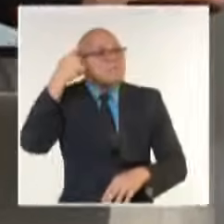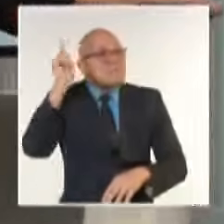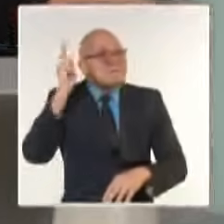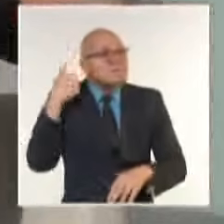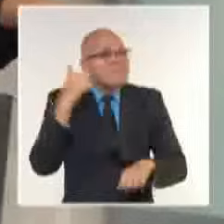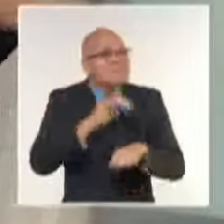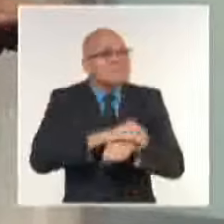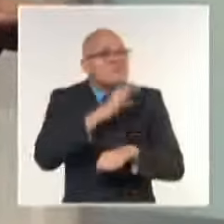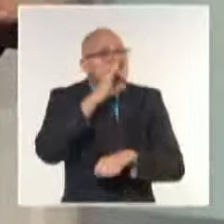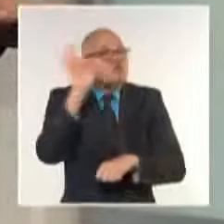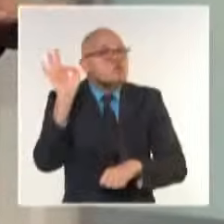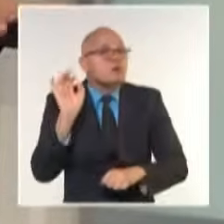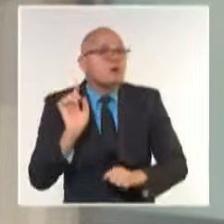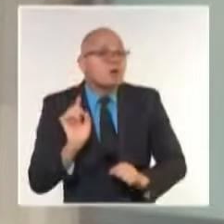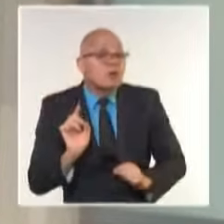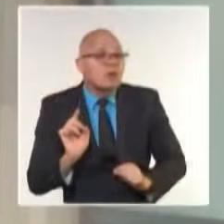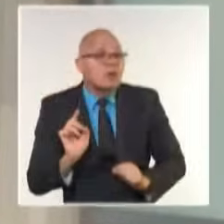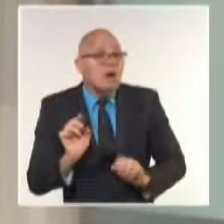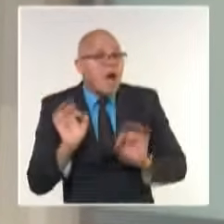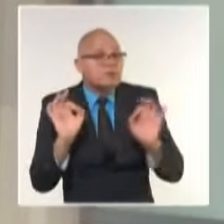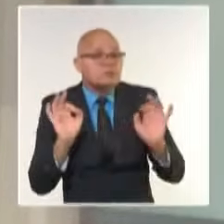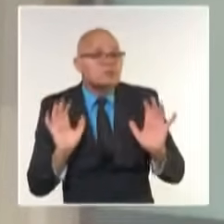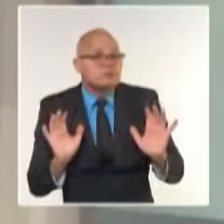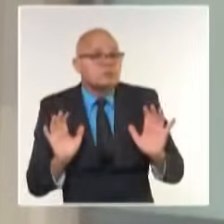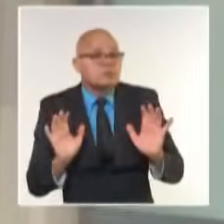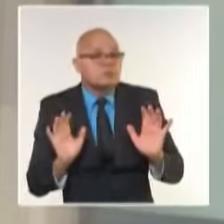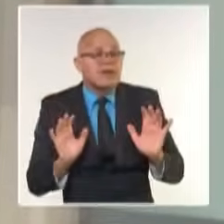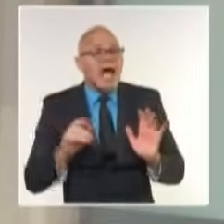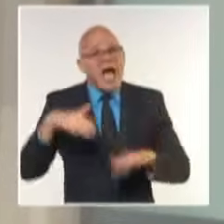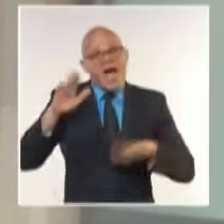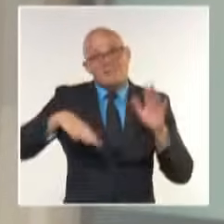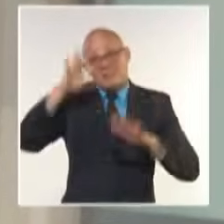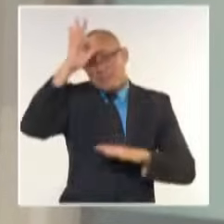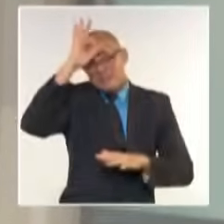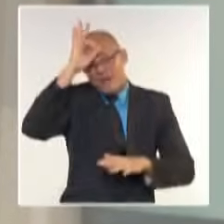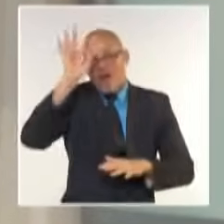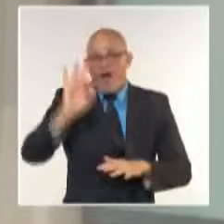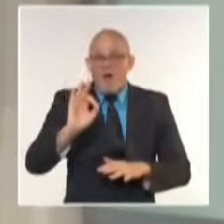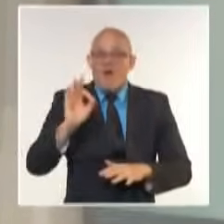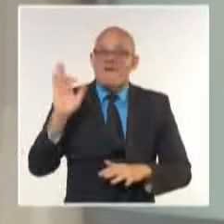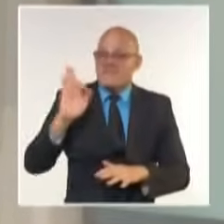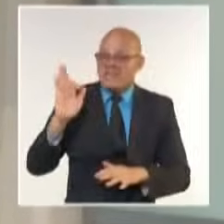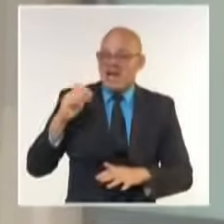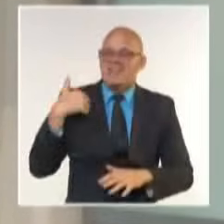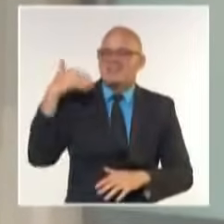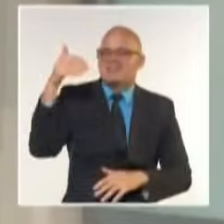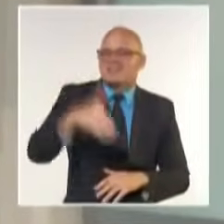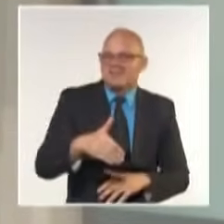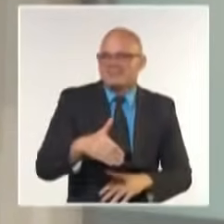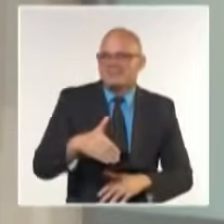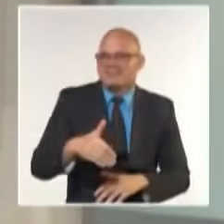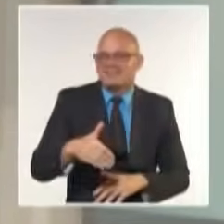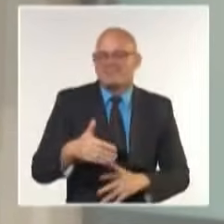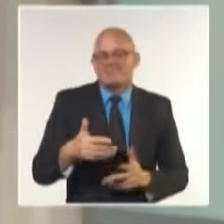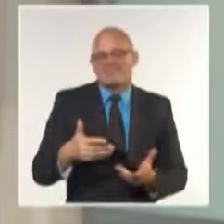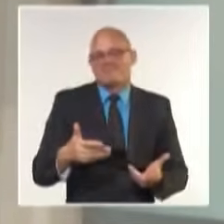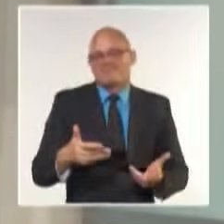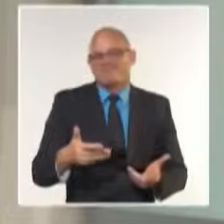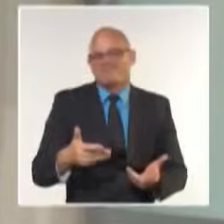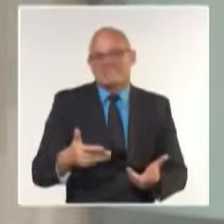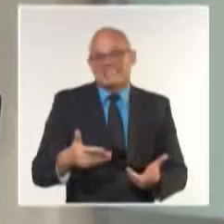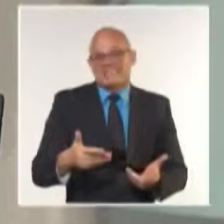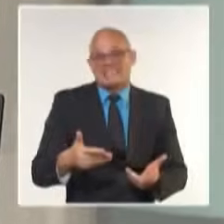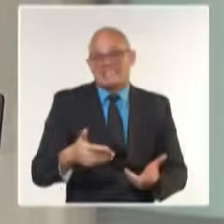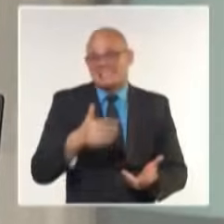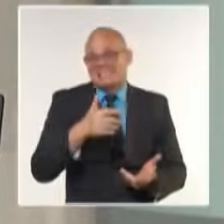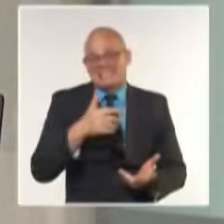coger. Se ve que no es así, fiscal. Cuando ustedes llegan, lo que pasa es que ustedes son el control externo, el interno no funcionó, que es el ideal, pero cuando ustedes llegan es difícil